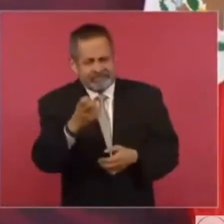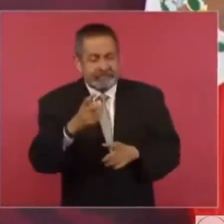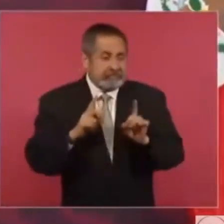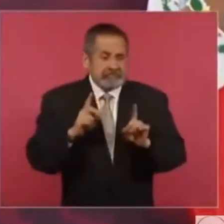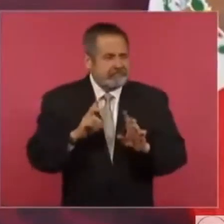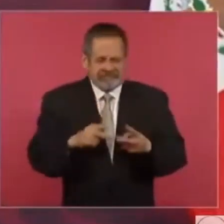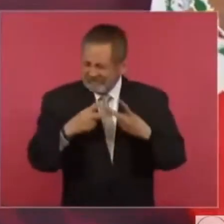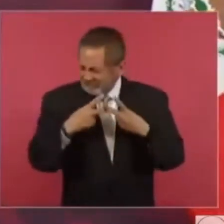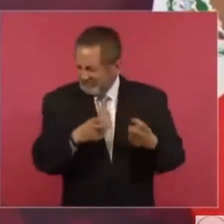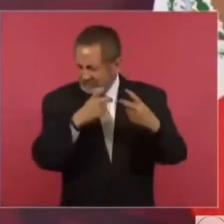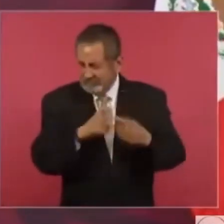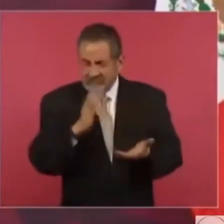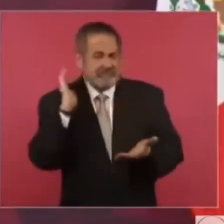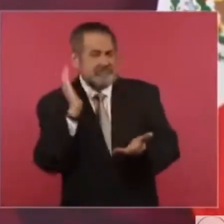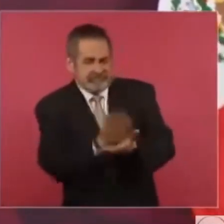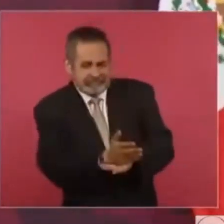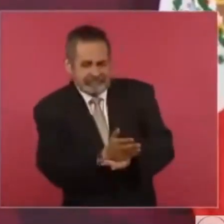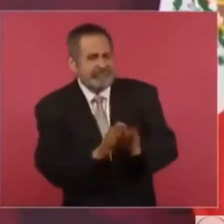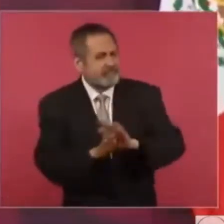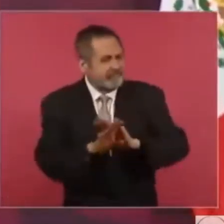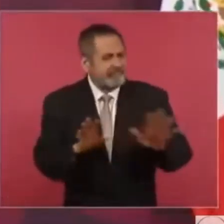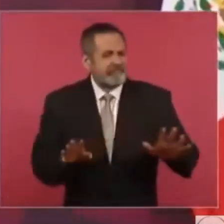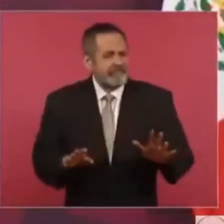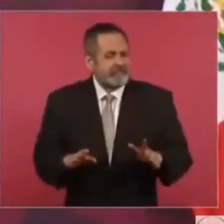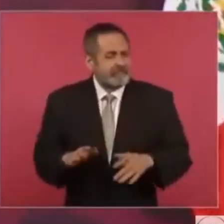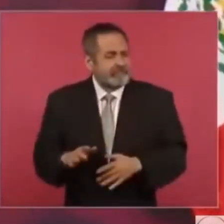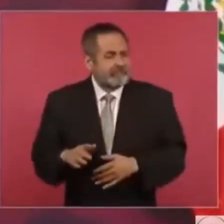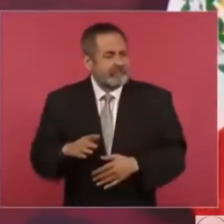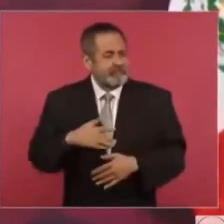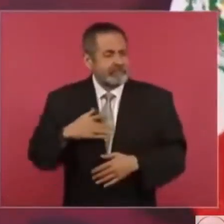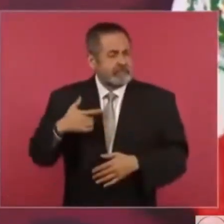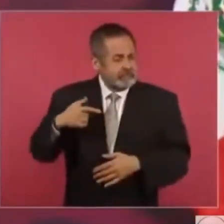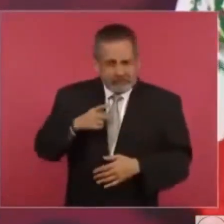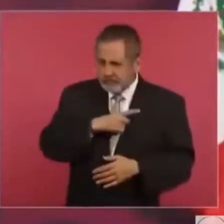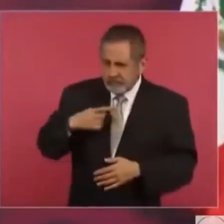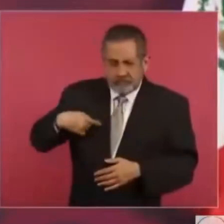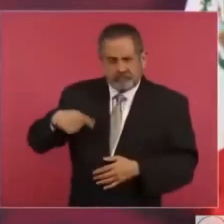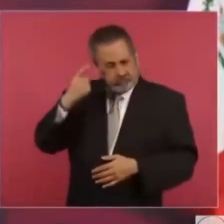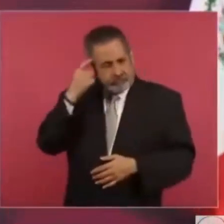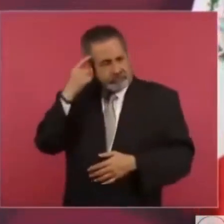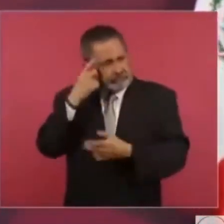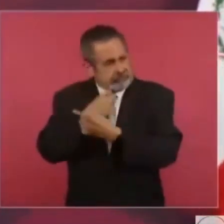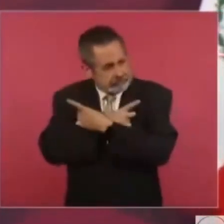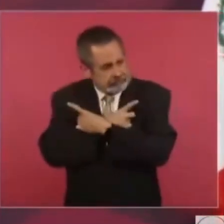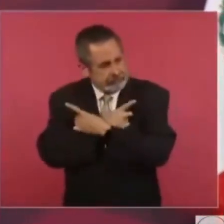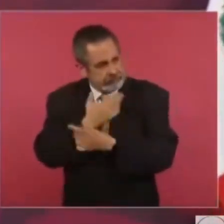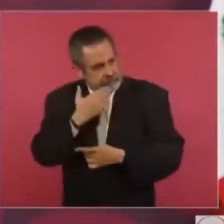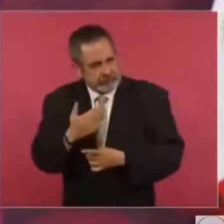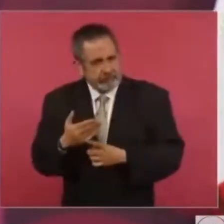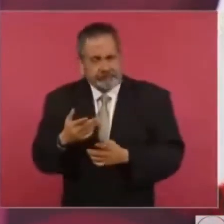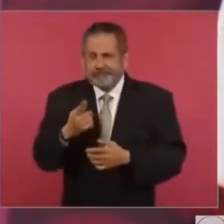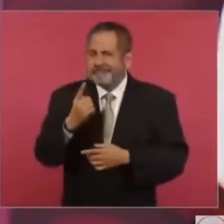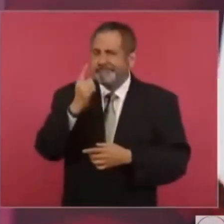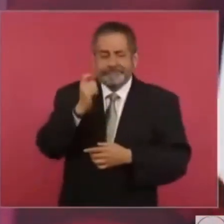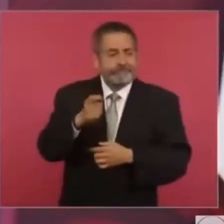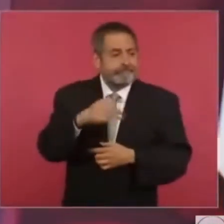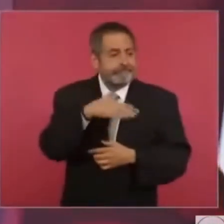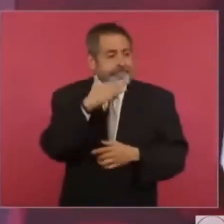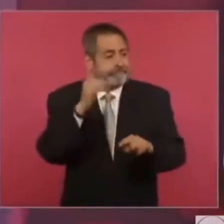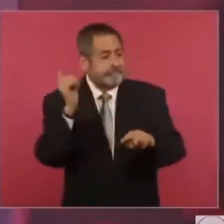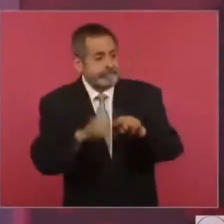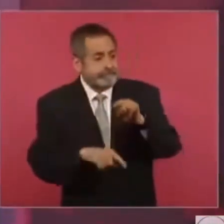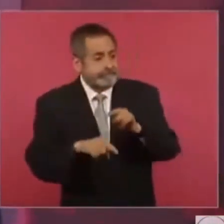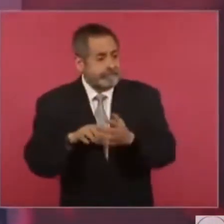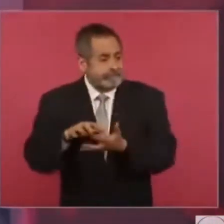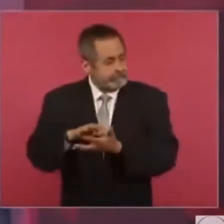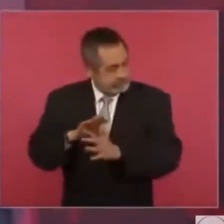Y hay que combatir la corrupción no solo por razones de índole moral, sino porque es